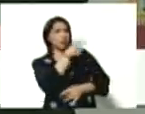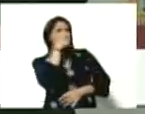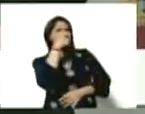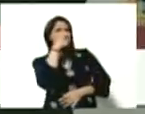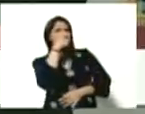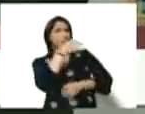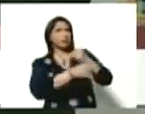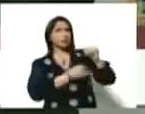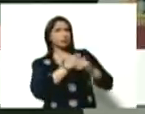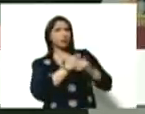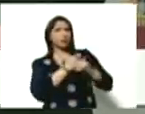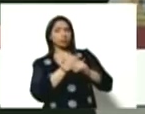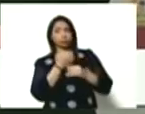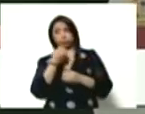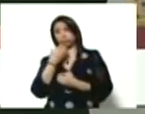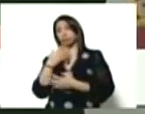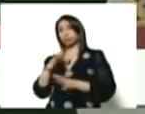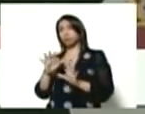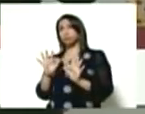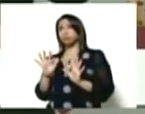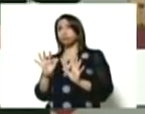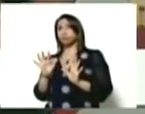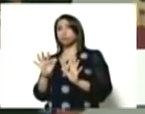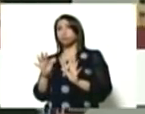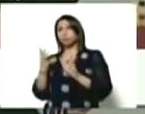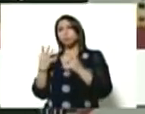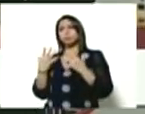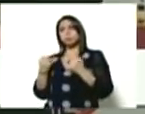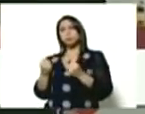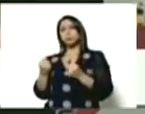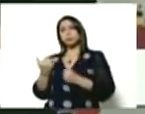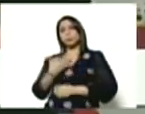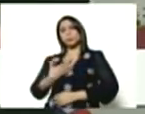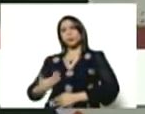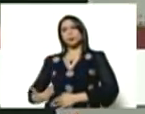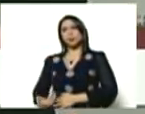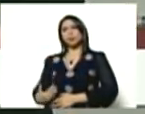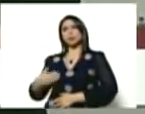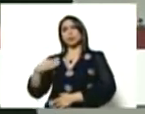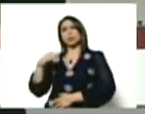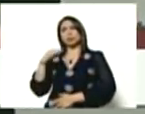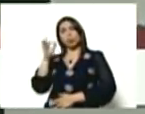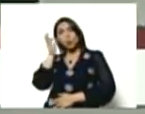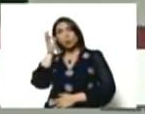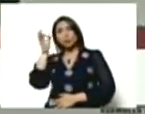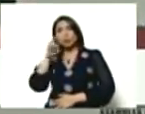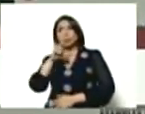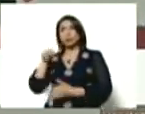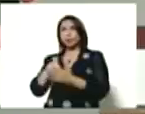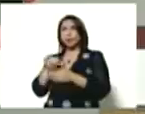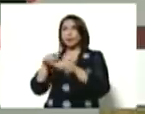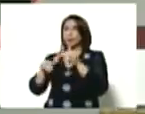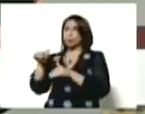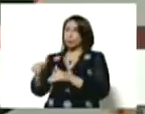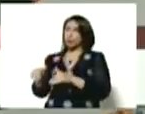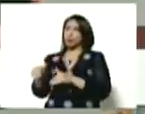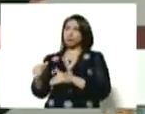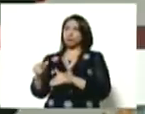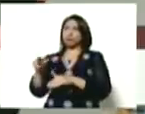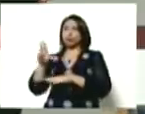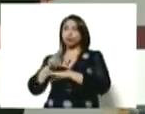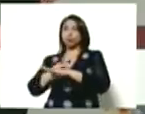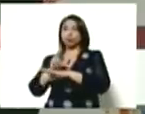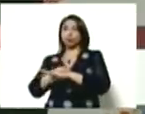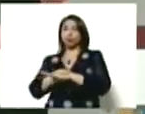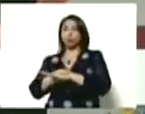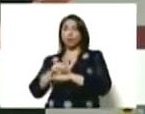internacional? Bueno, por eso entiendo que la presidenta del Consejo Nacional Electoral, la doctora Indira Alfonso, invitó